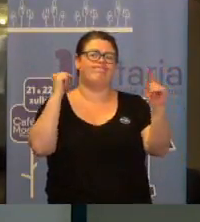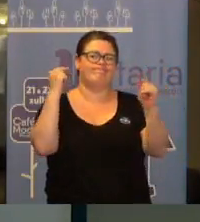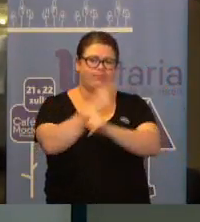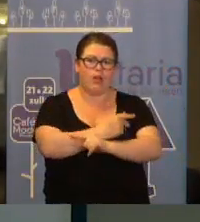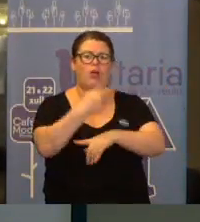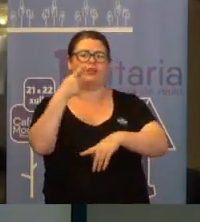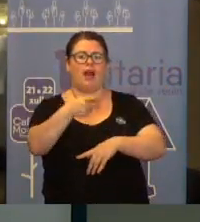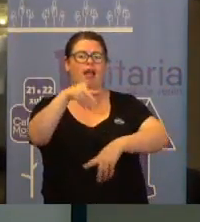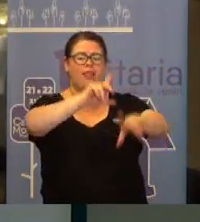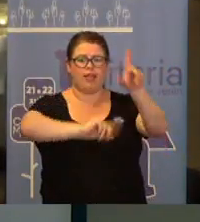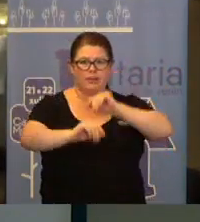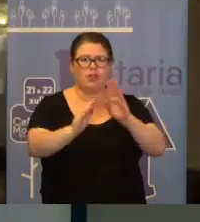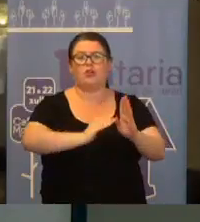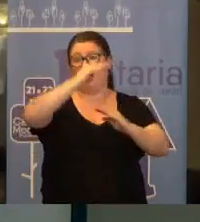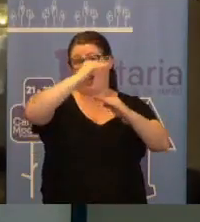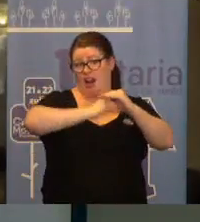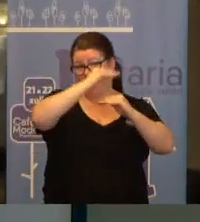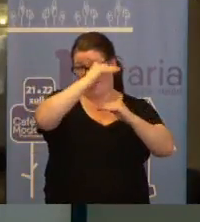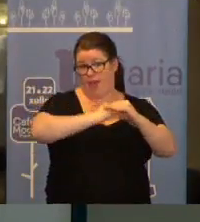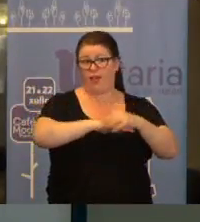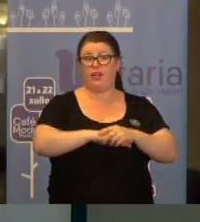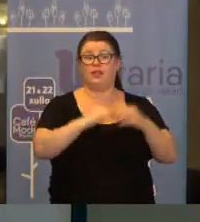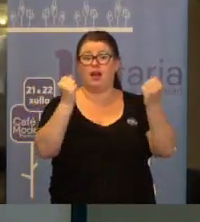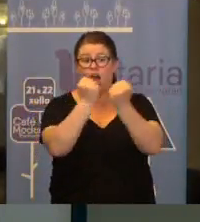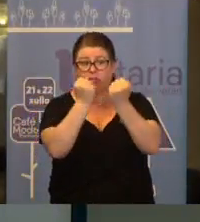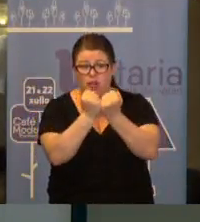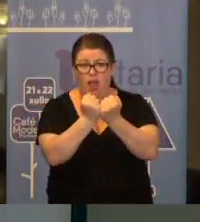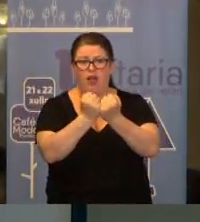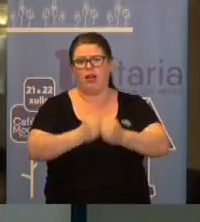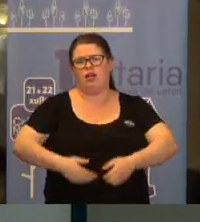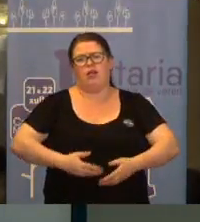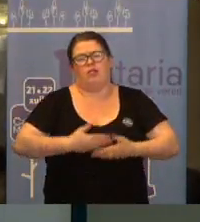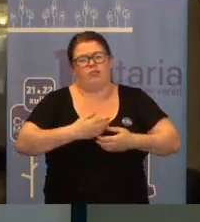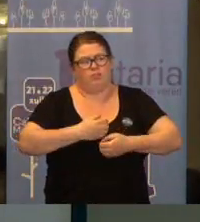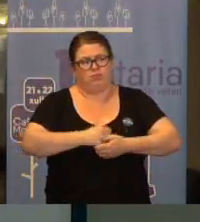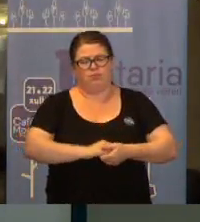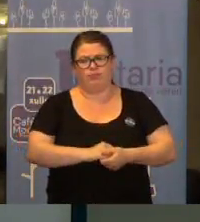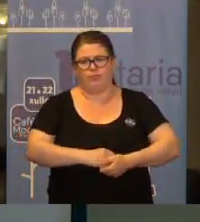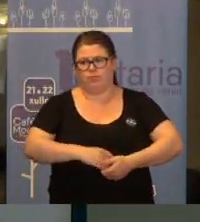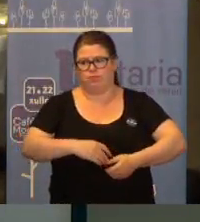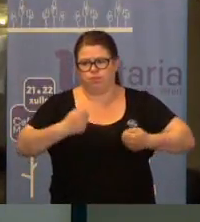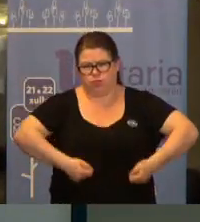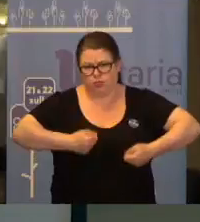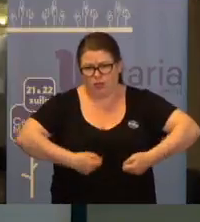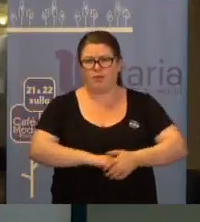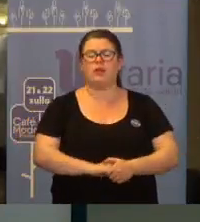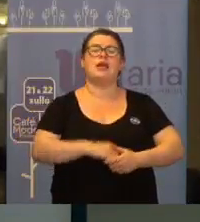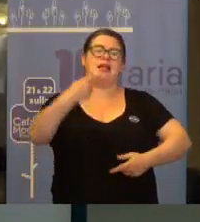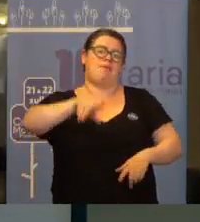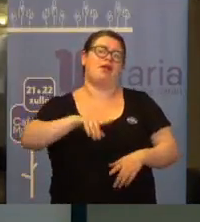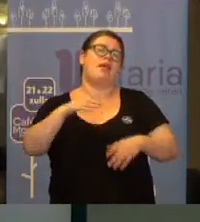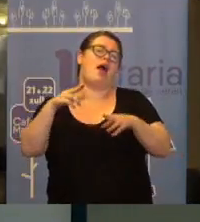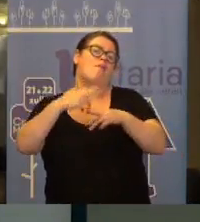así, decisións xerarquizadas ou motores auxiliares que nos pesan moito, pero orientacións paradigmáticas da nova